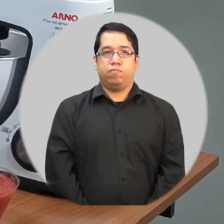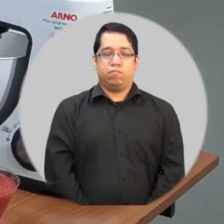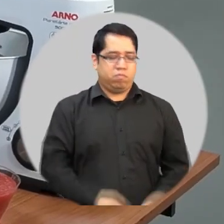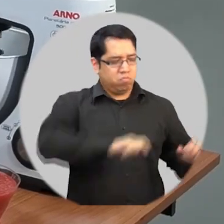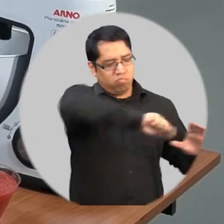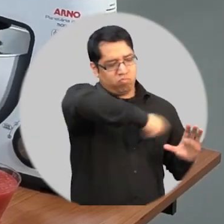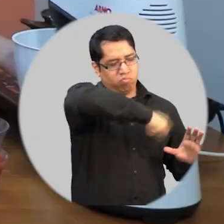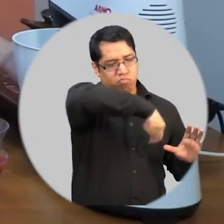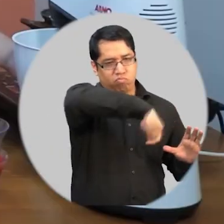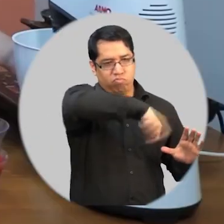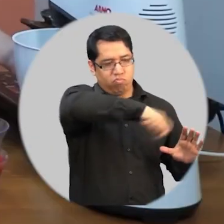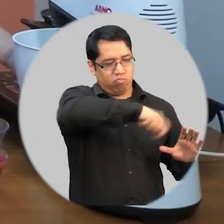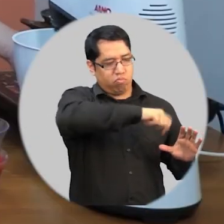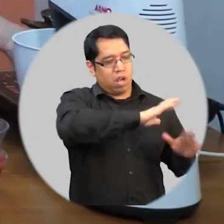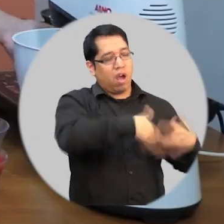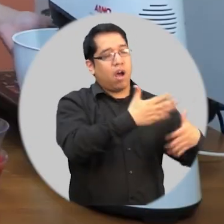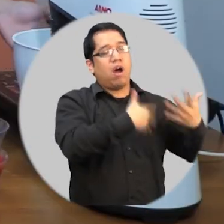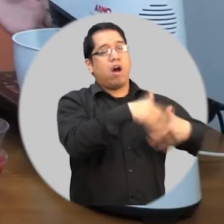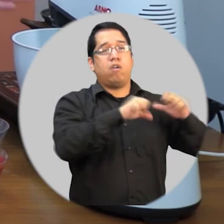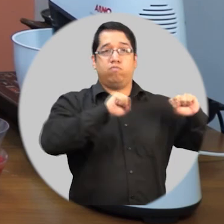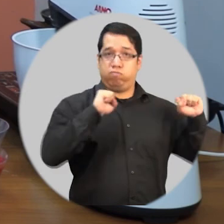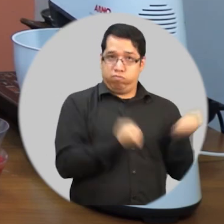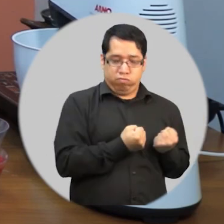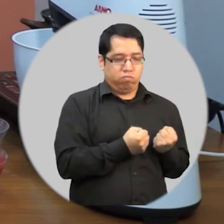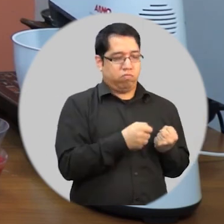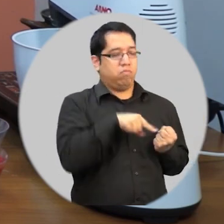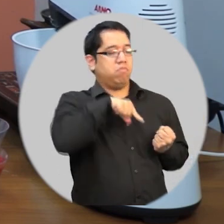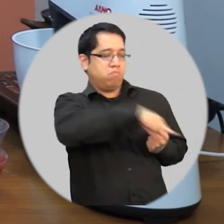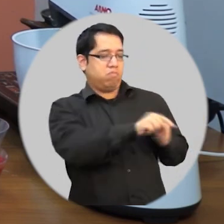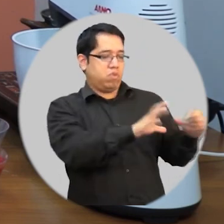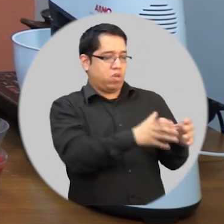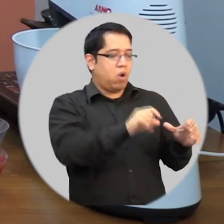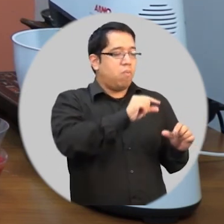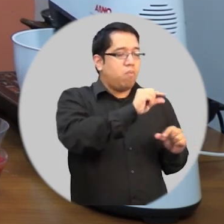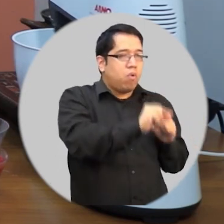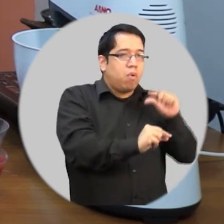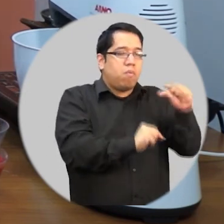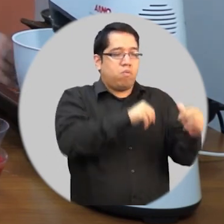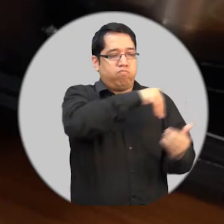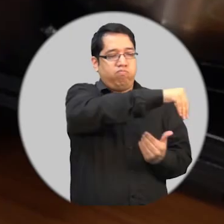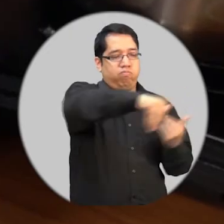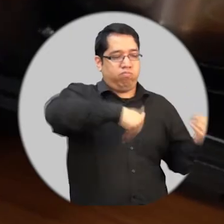Batimos hasta que se enfríe el bol. Vamos a ir mezclando de a poco.